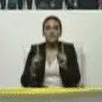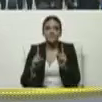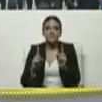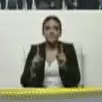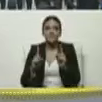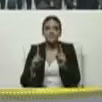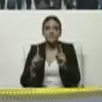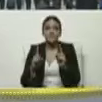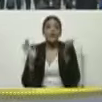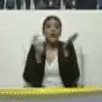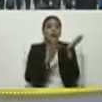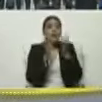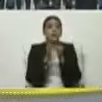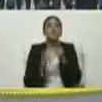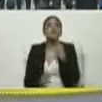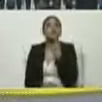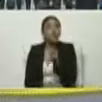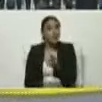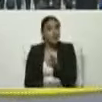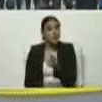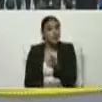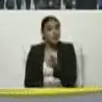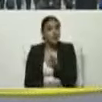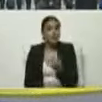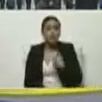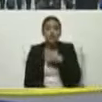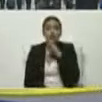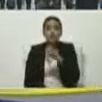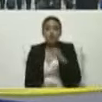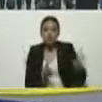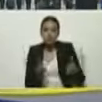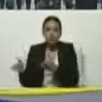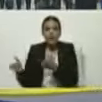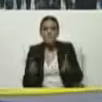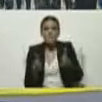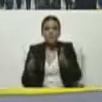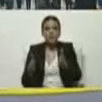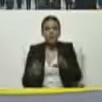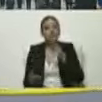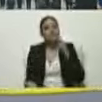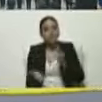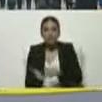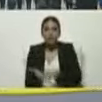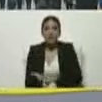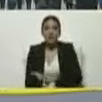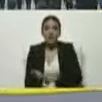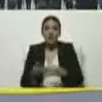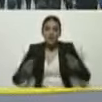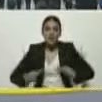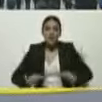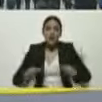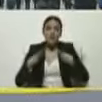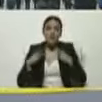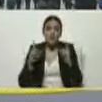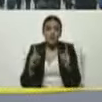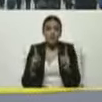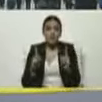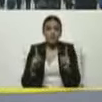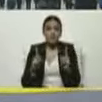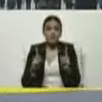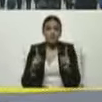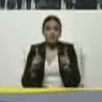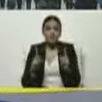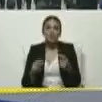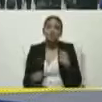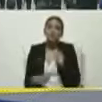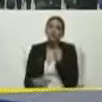Nuestro Señor Jesucristo dijo, yo soy el camino, la verdad y la vida. Yo